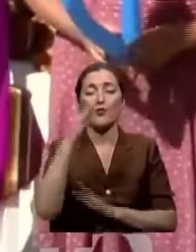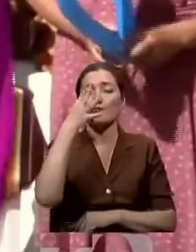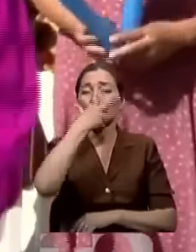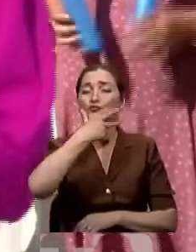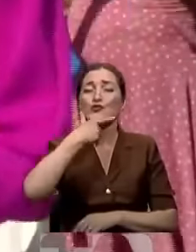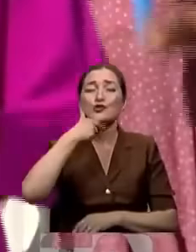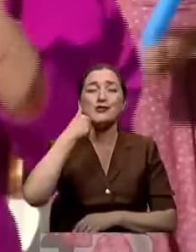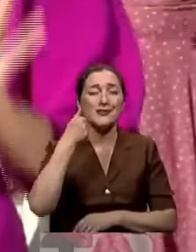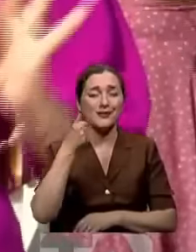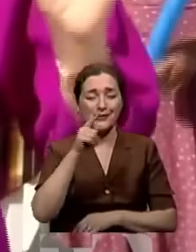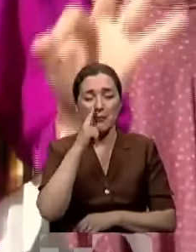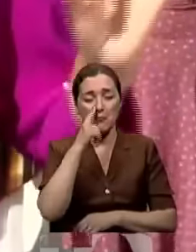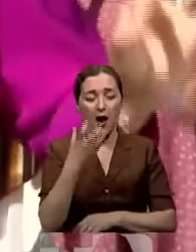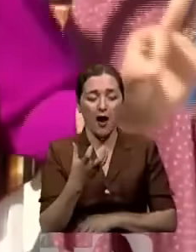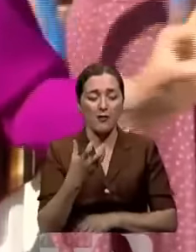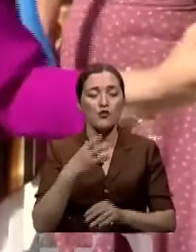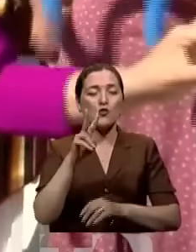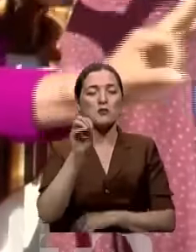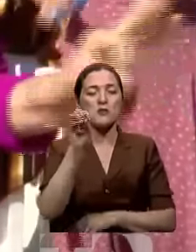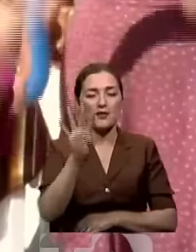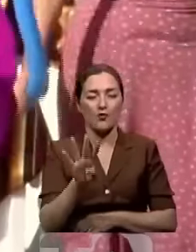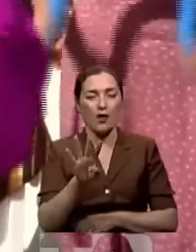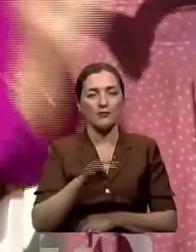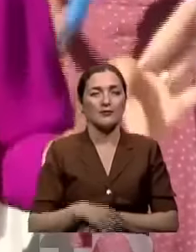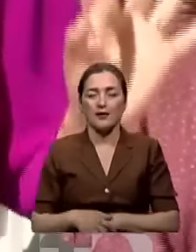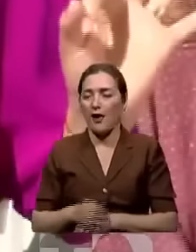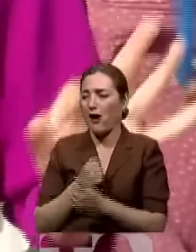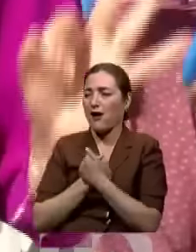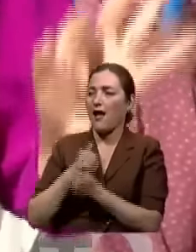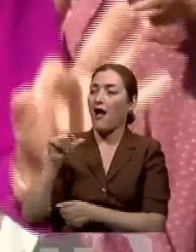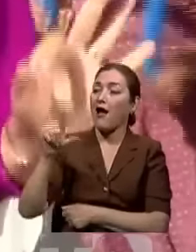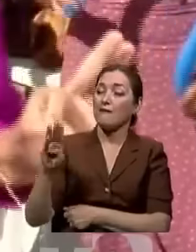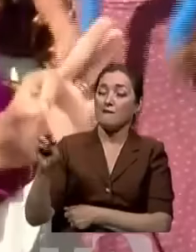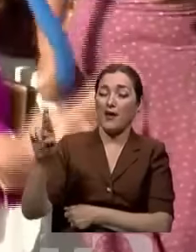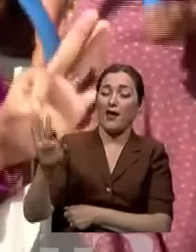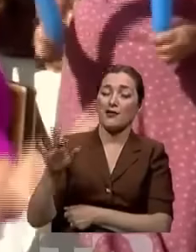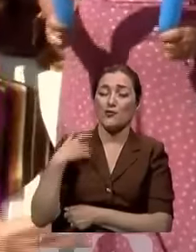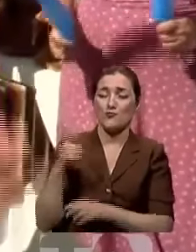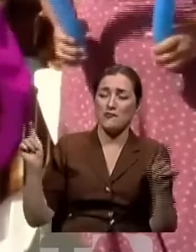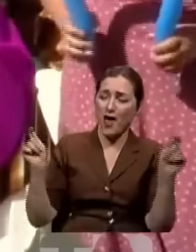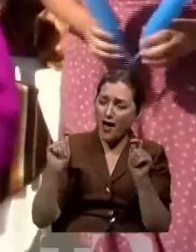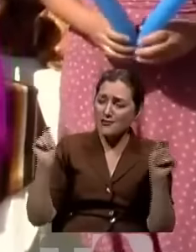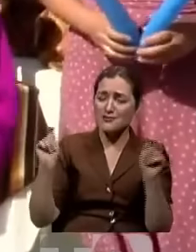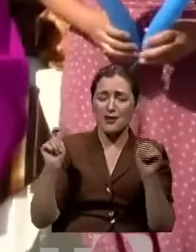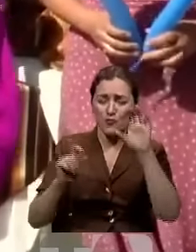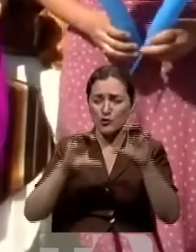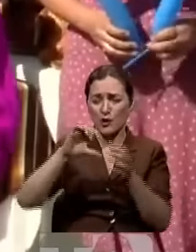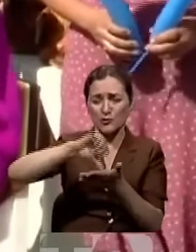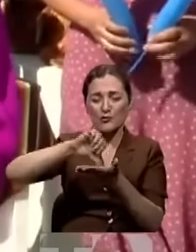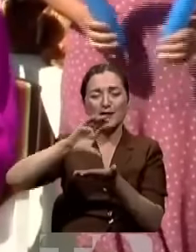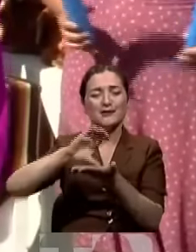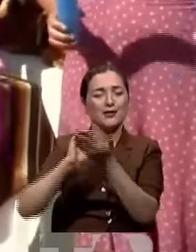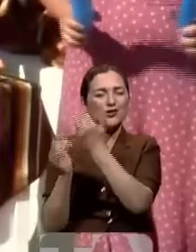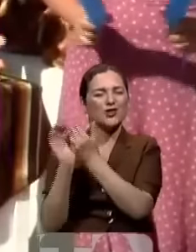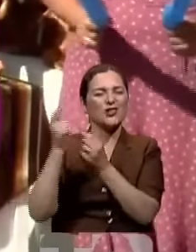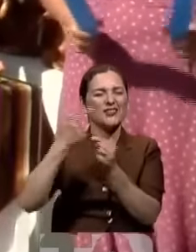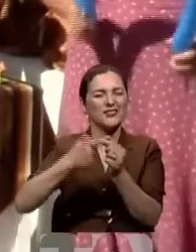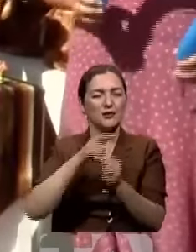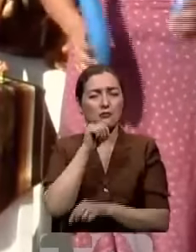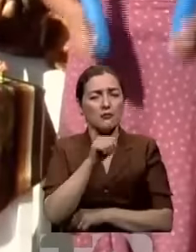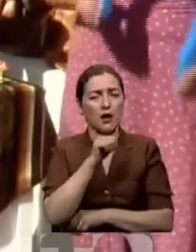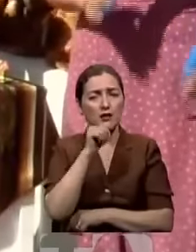más linda 2024, mi querido Albert. Es una verdadera fiesta la que se vive aquí en el Museo de la Ciudad, en el Centro Histórico de Quito, y faltan